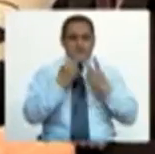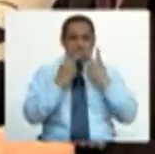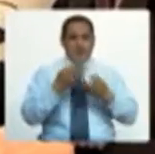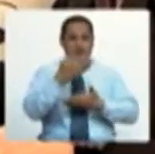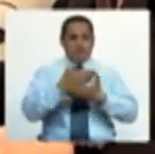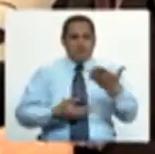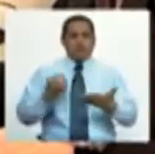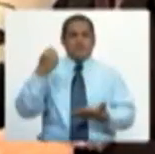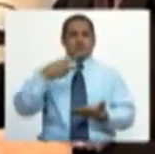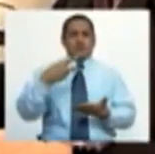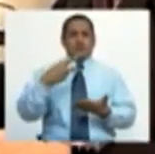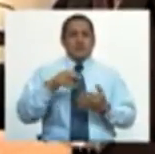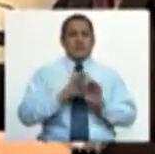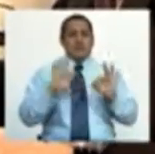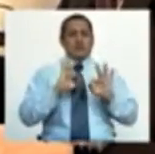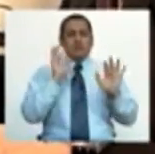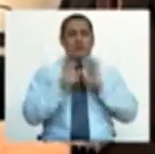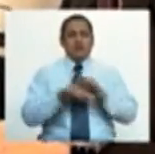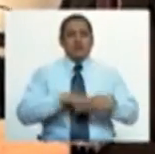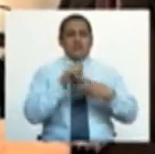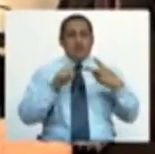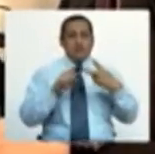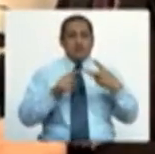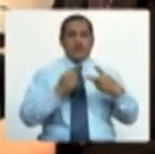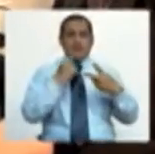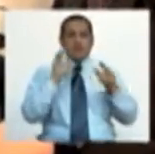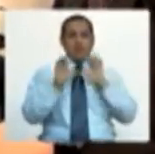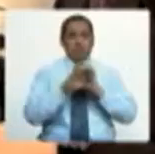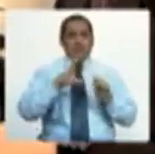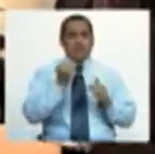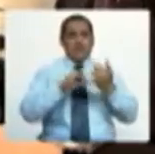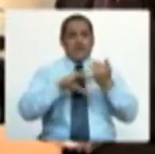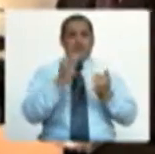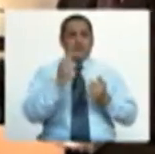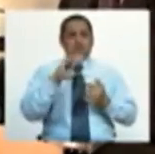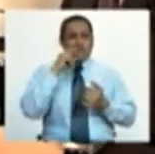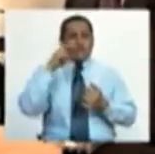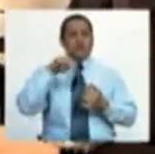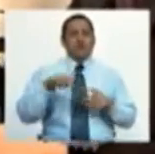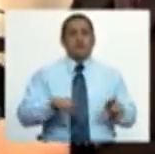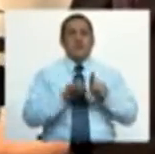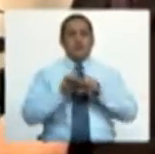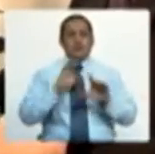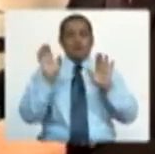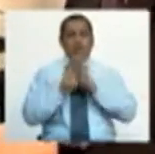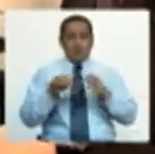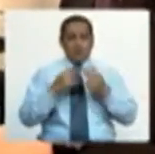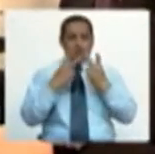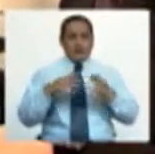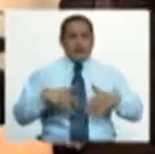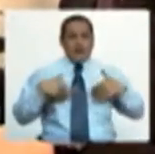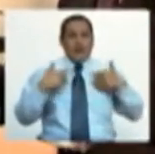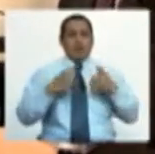apelación en una segunda. Correcto, y en la segunda lo de la casación. Pero claro, eso podría haber una casación en ciertos